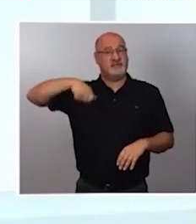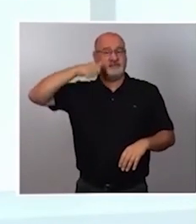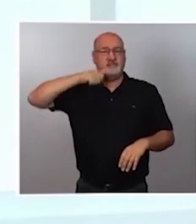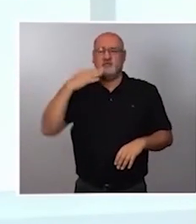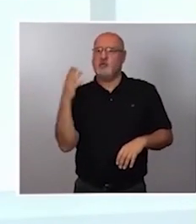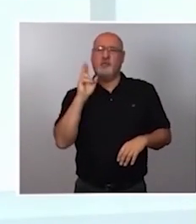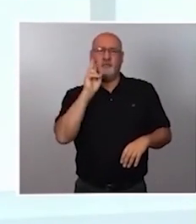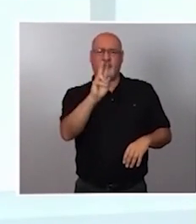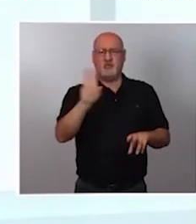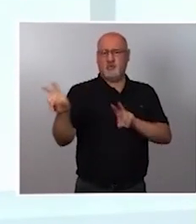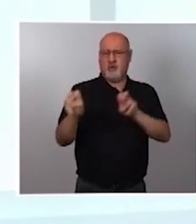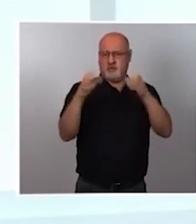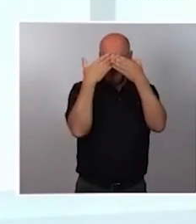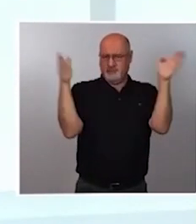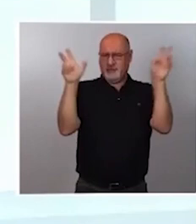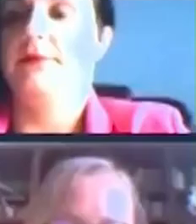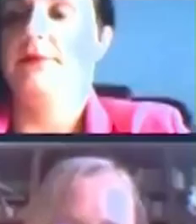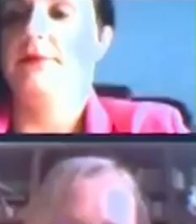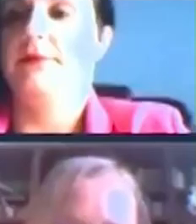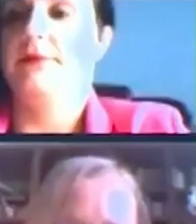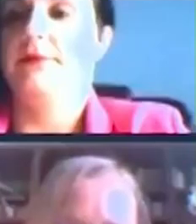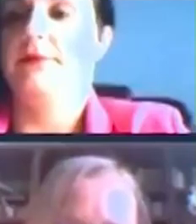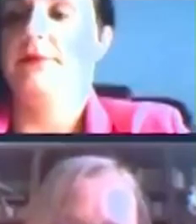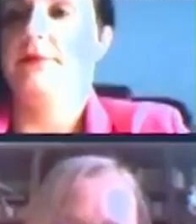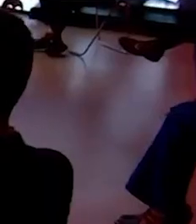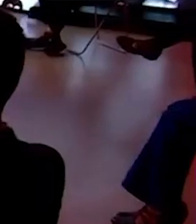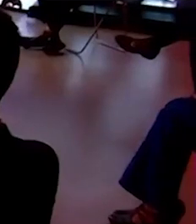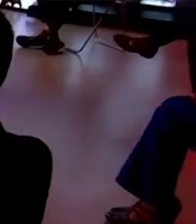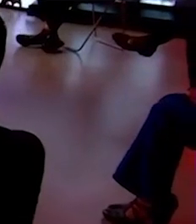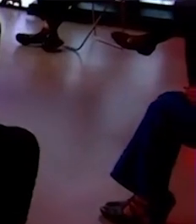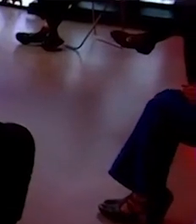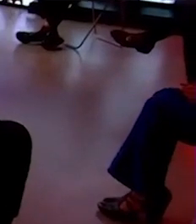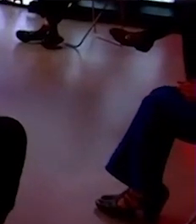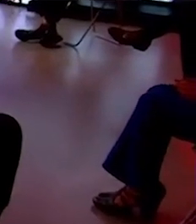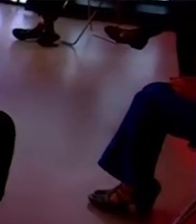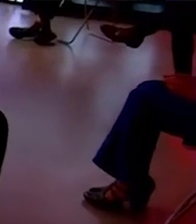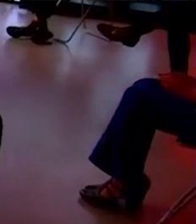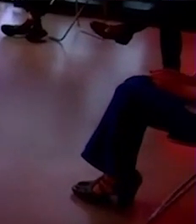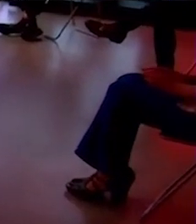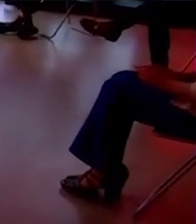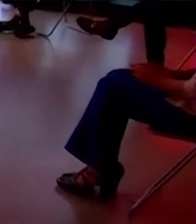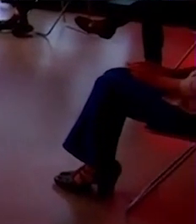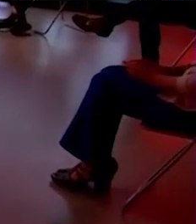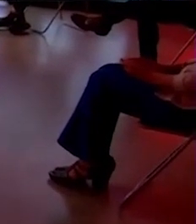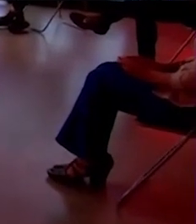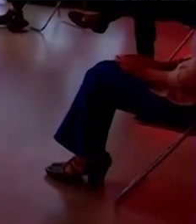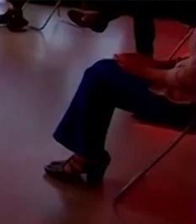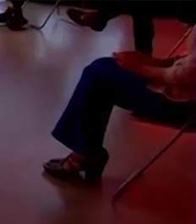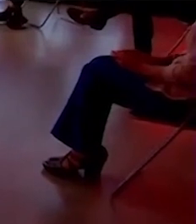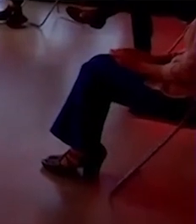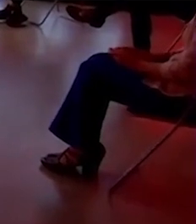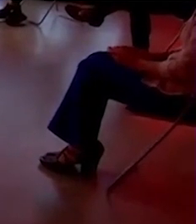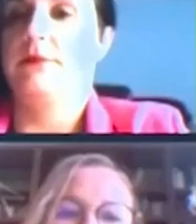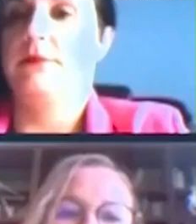Judicial clara, sin ambages, el hecho de que la nueva ministra de Justicia se reúna exclusivamente y además